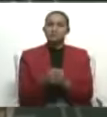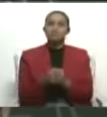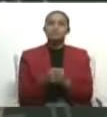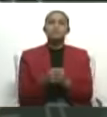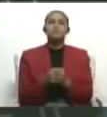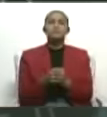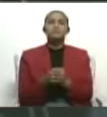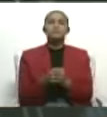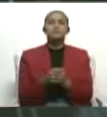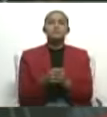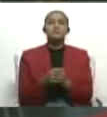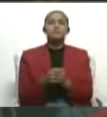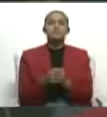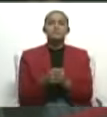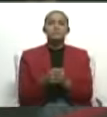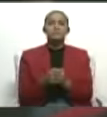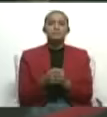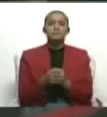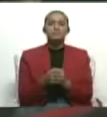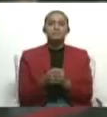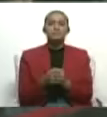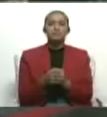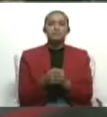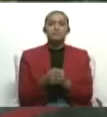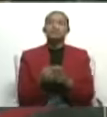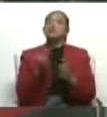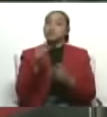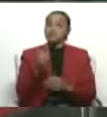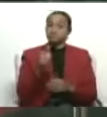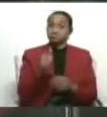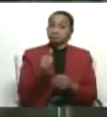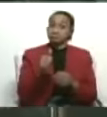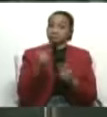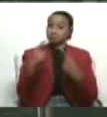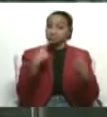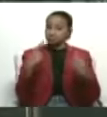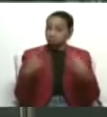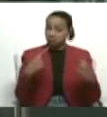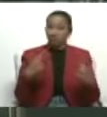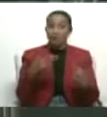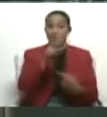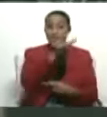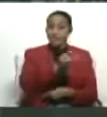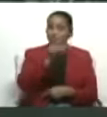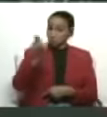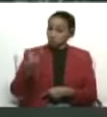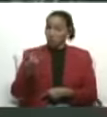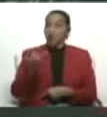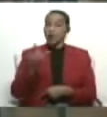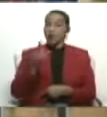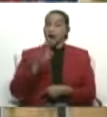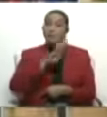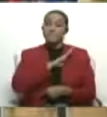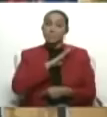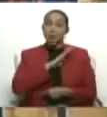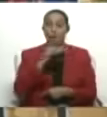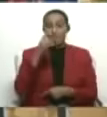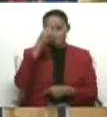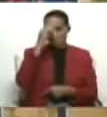cada parte tiene su propia posición y también hay una posición